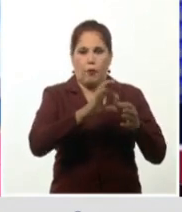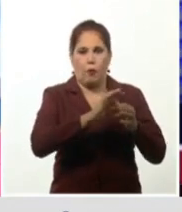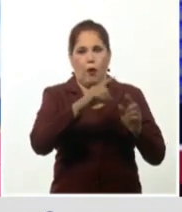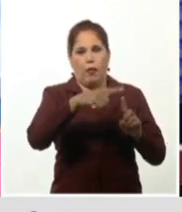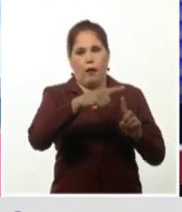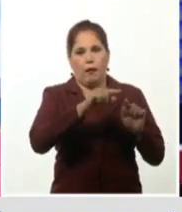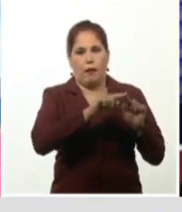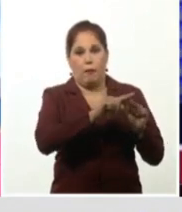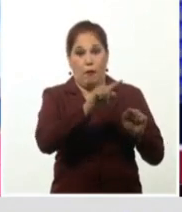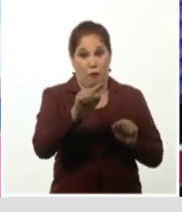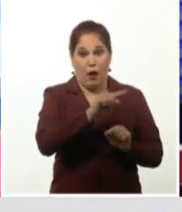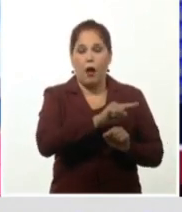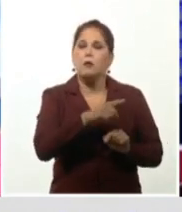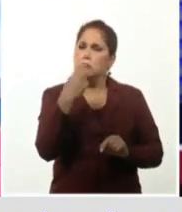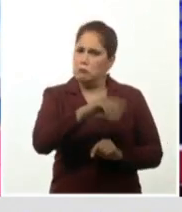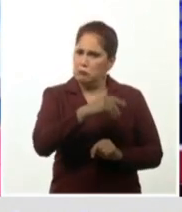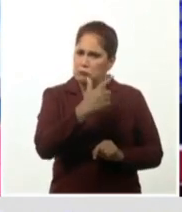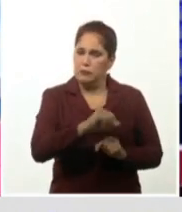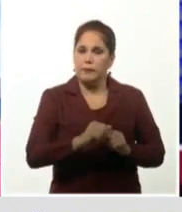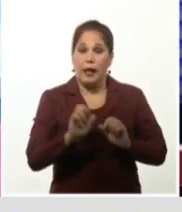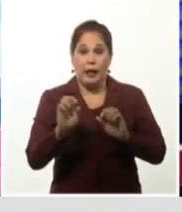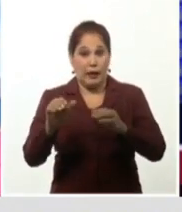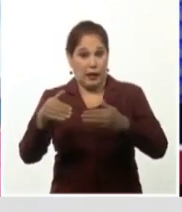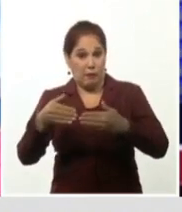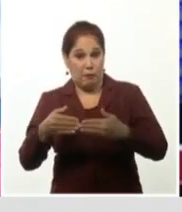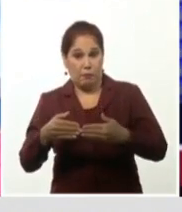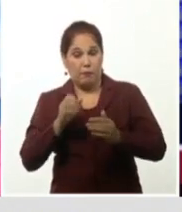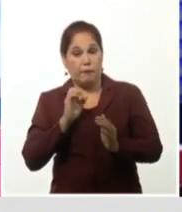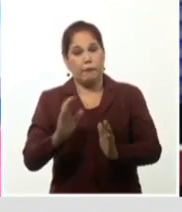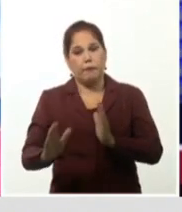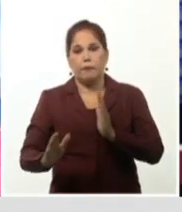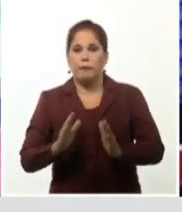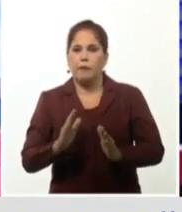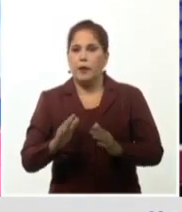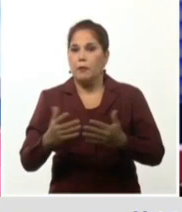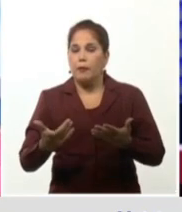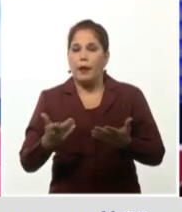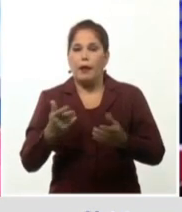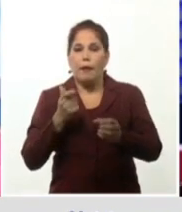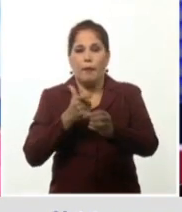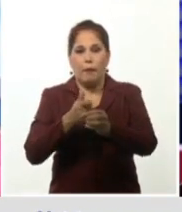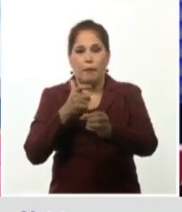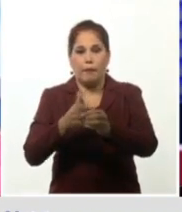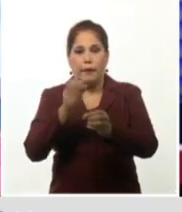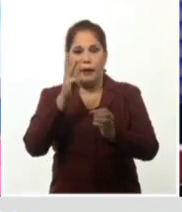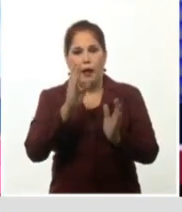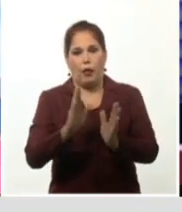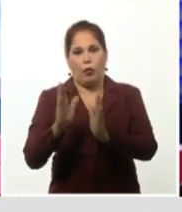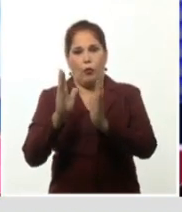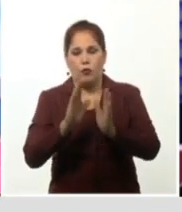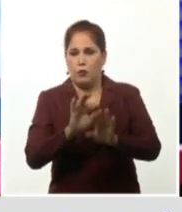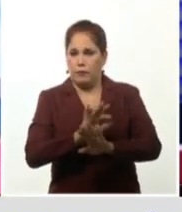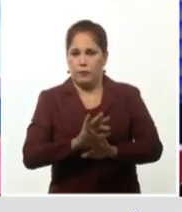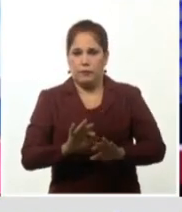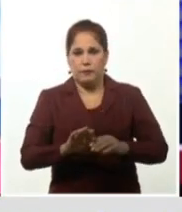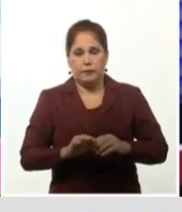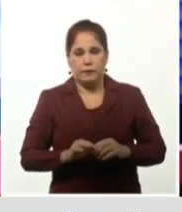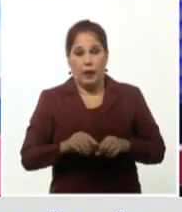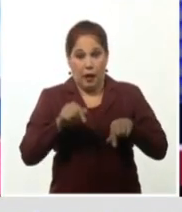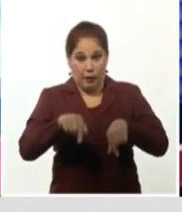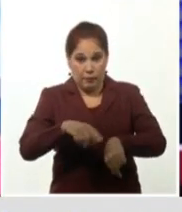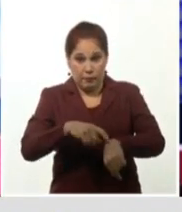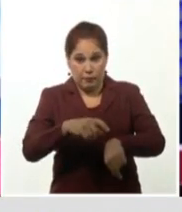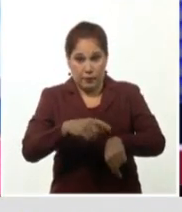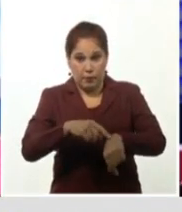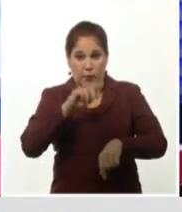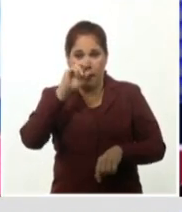Ya concluyó también, como se ha dicho, toda la etapa de aplicación de las tres dosis de la vacuna. ¿Y en qué nos encontramos